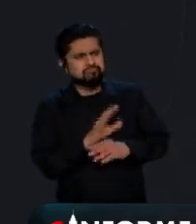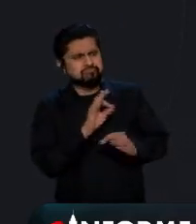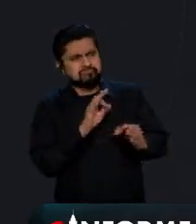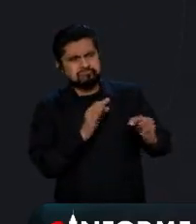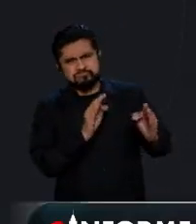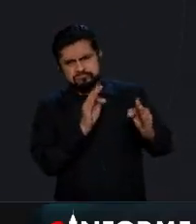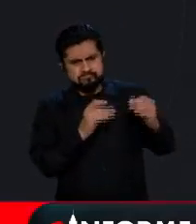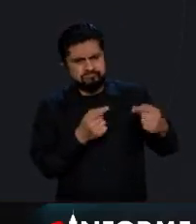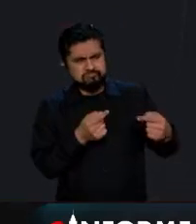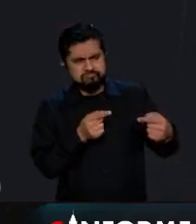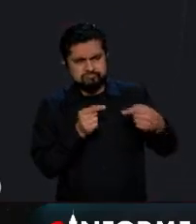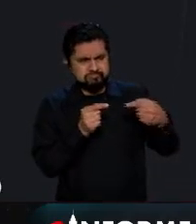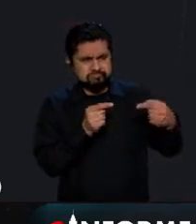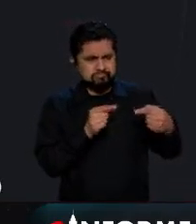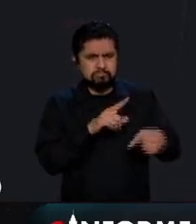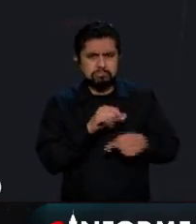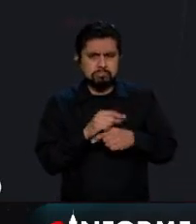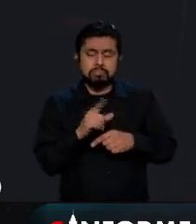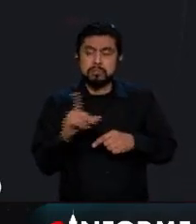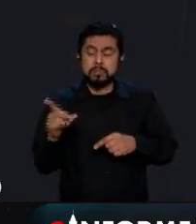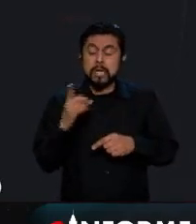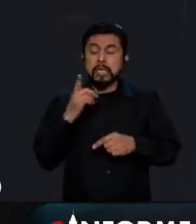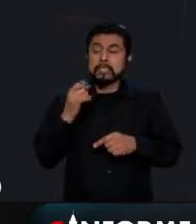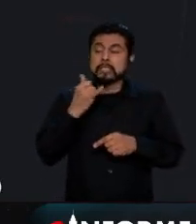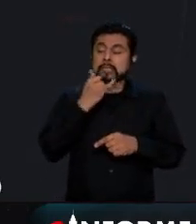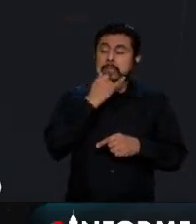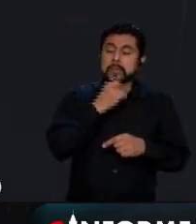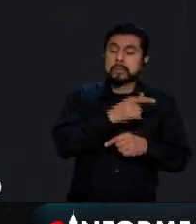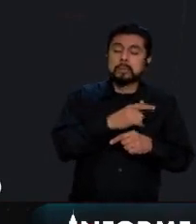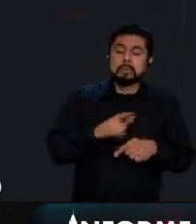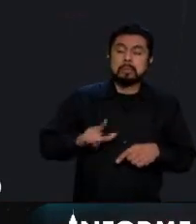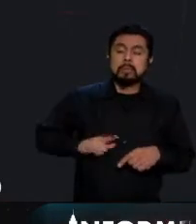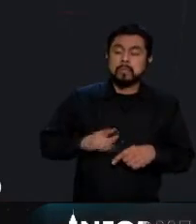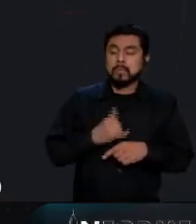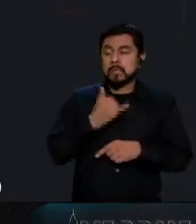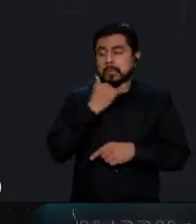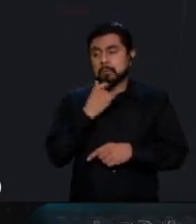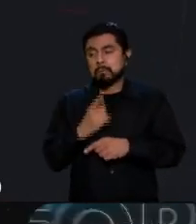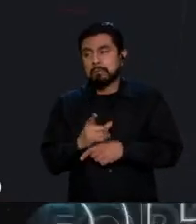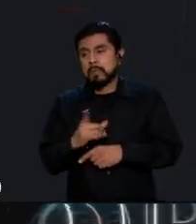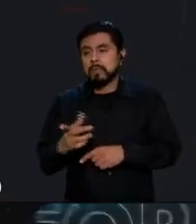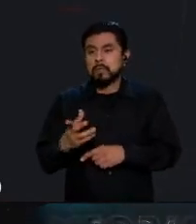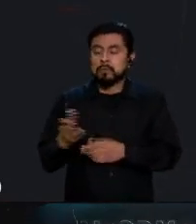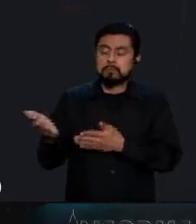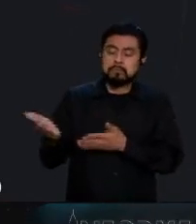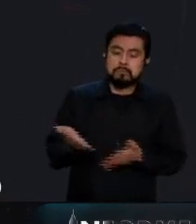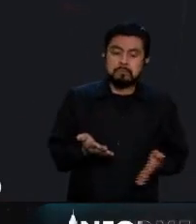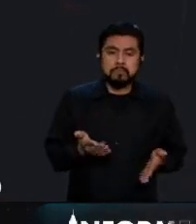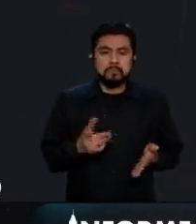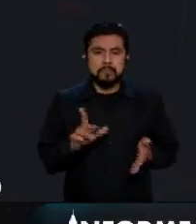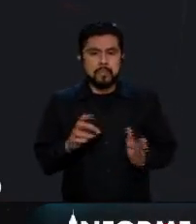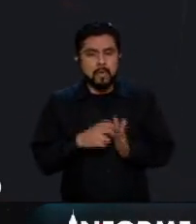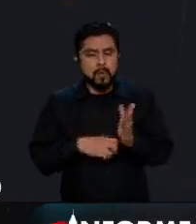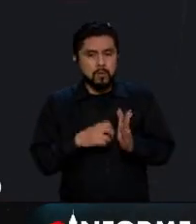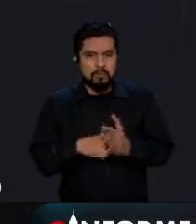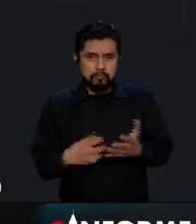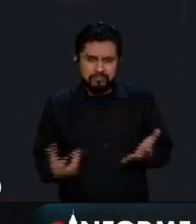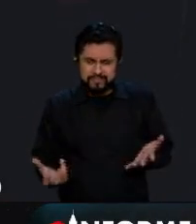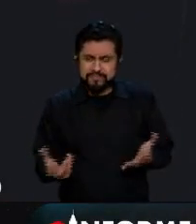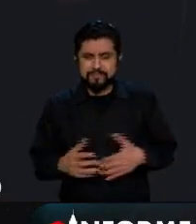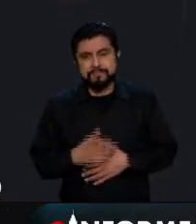digamos, un perdón público y una indemnización de parte del Estado mexicano. Entonces, lo que tenemos aquí es de